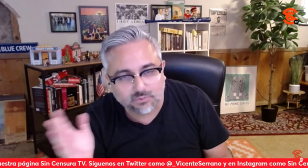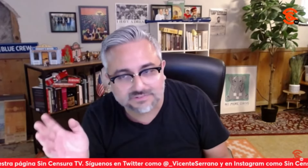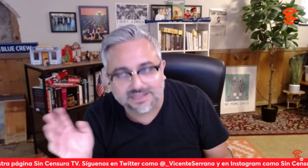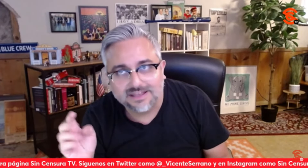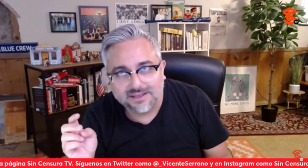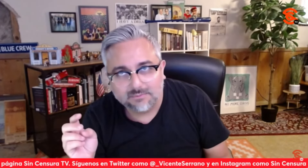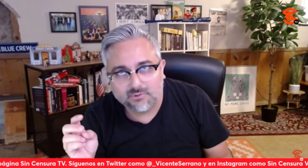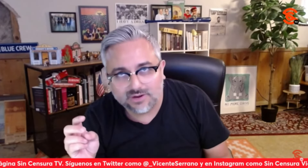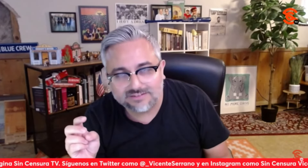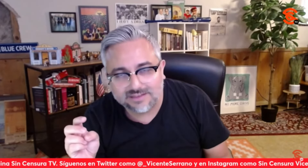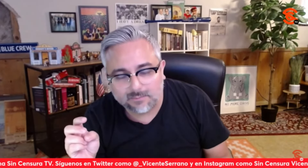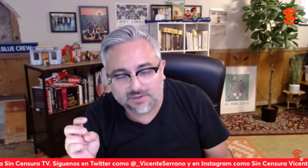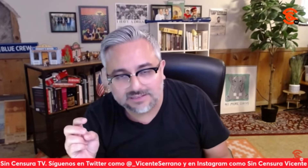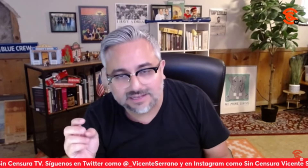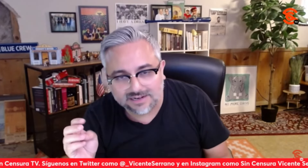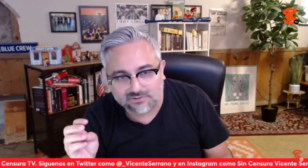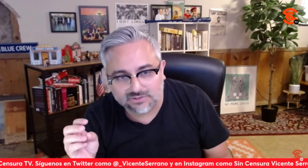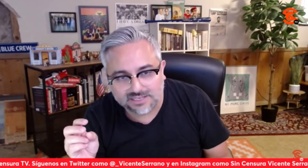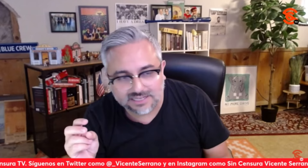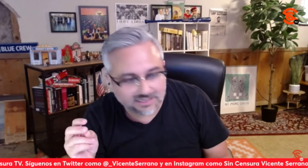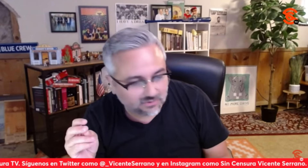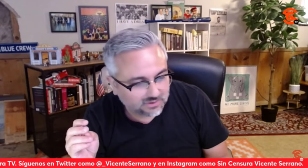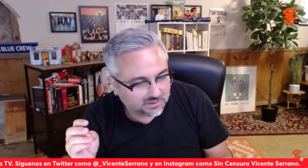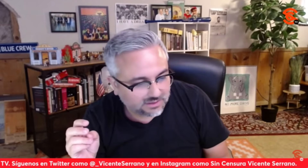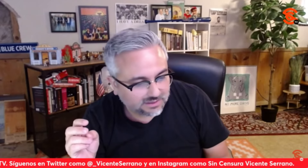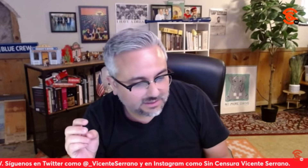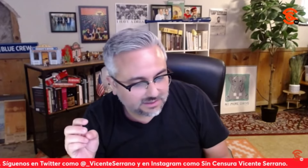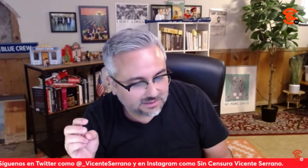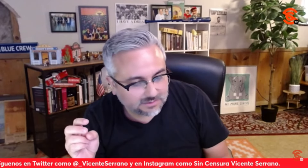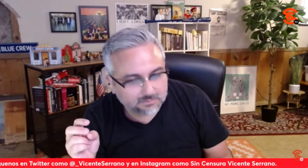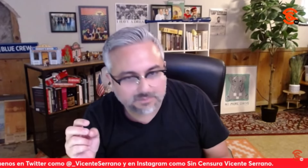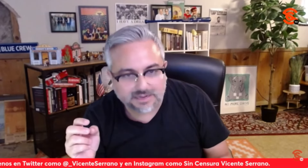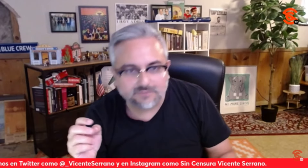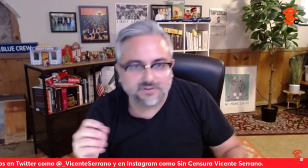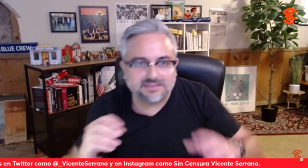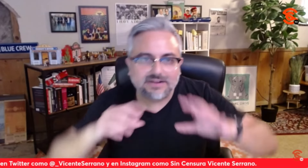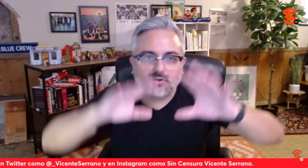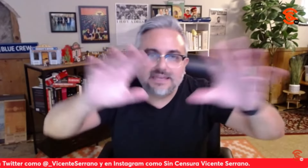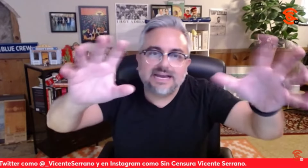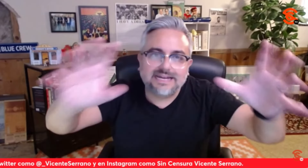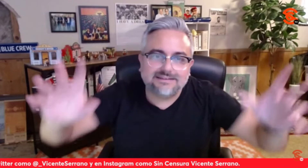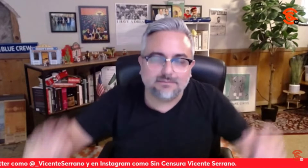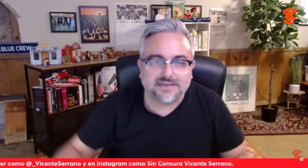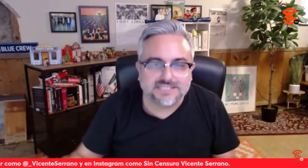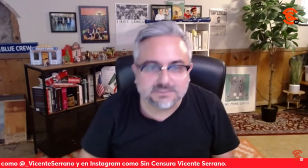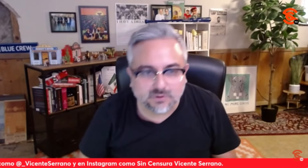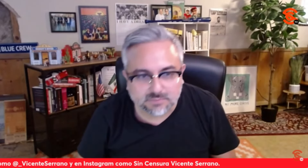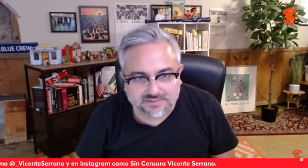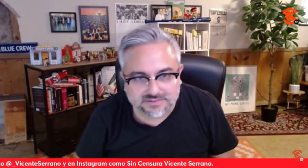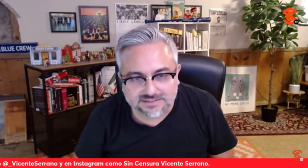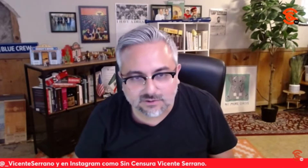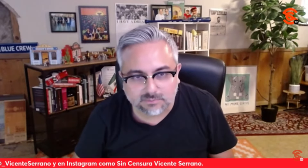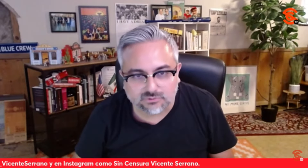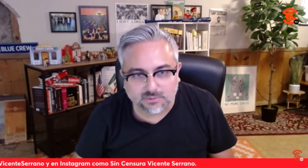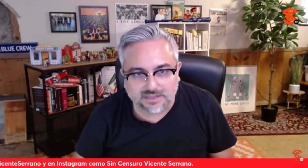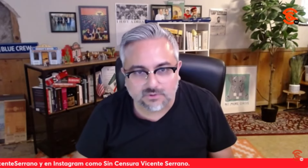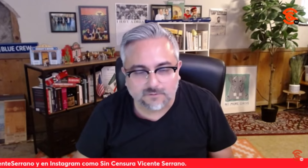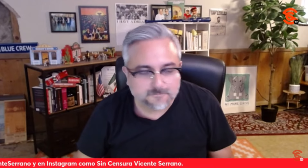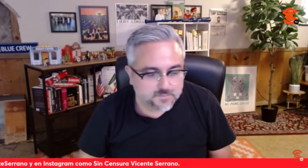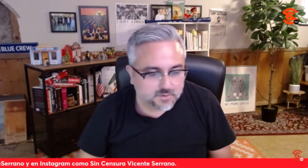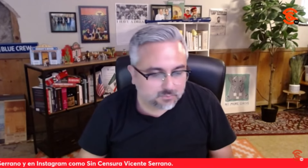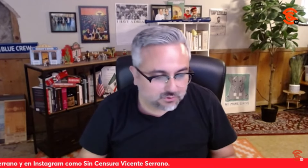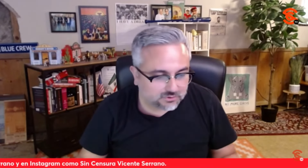la supuesta violencia política en razón de género y para enfrentar lo que ella cree es el machismo del presidente López